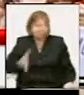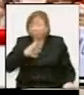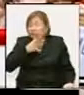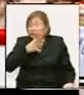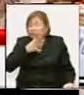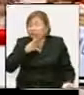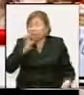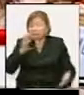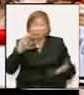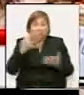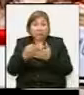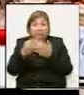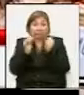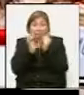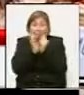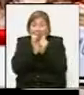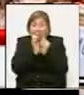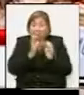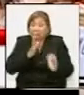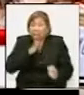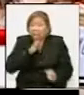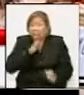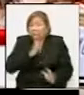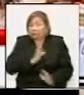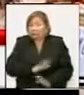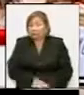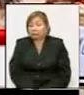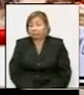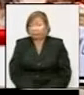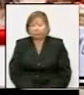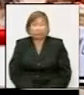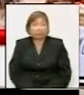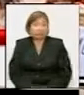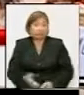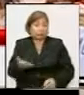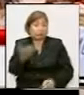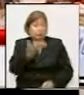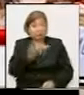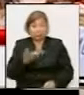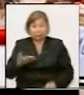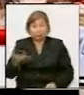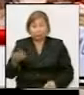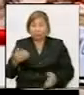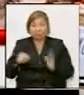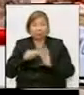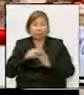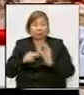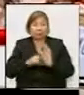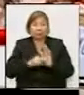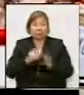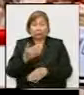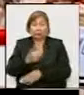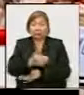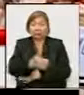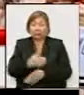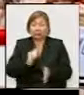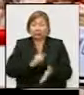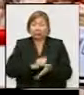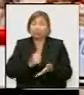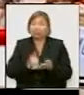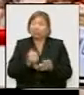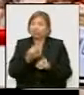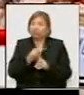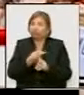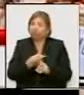alguien preso siquiera por cometer algún delito informático en todo este tiempo. Si estuviéramos haciendo una norma sobre arroz o sobre pesca o etcétera, sería